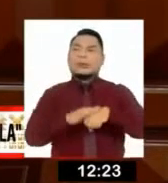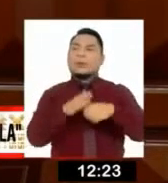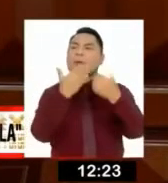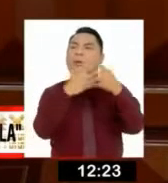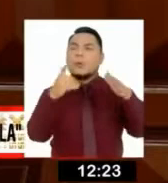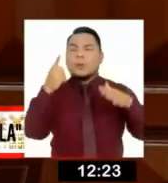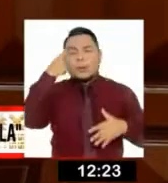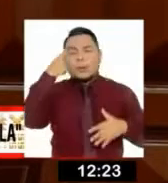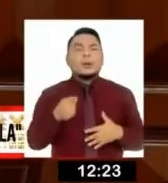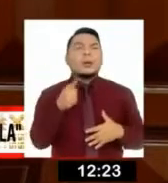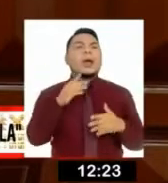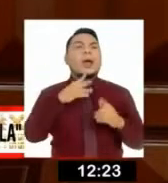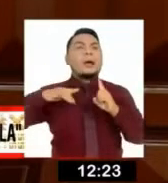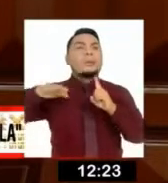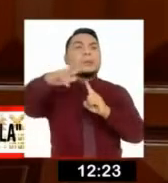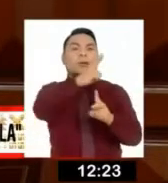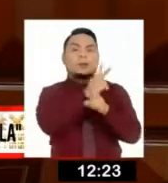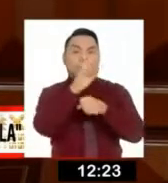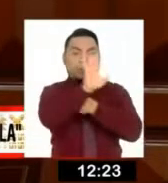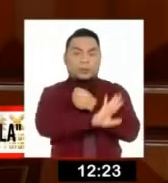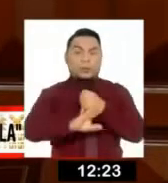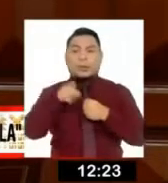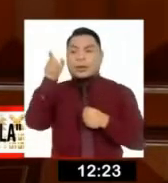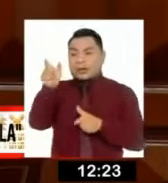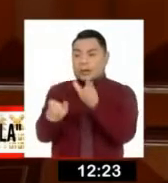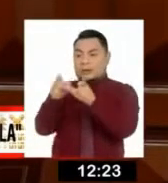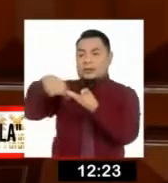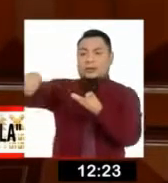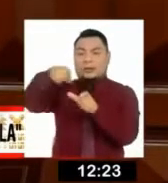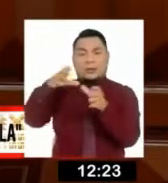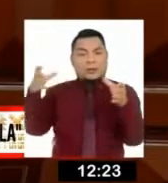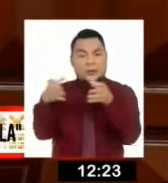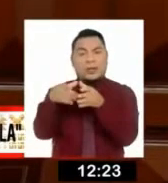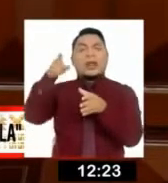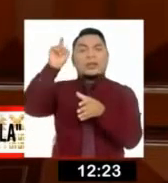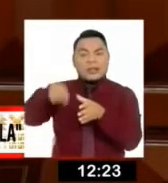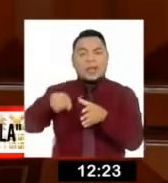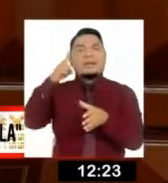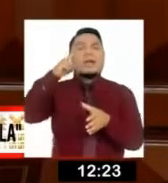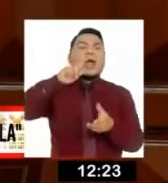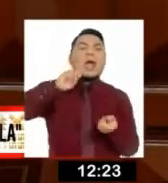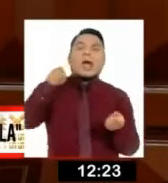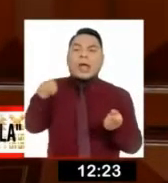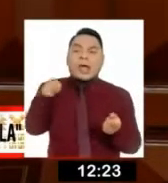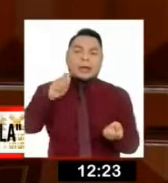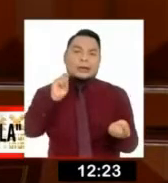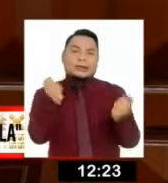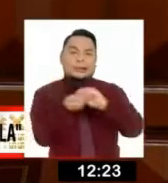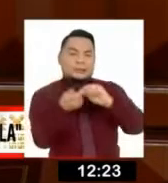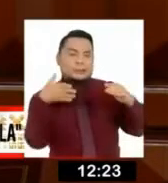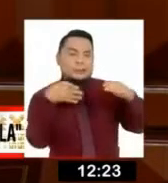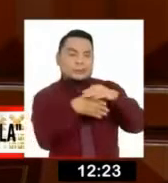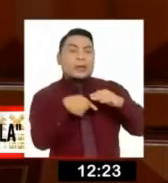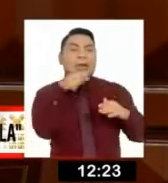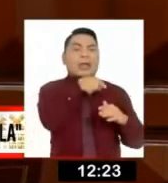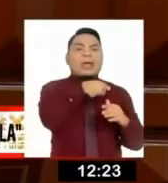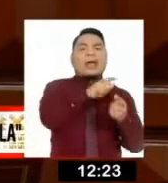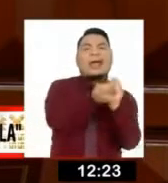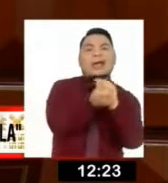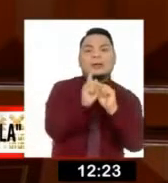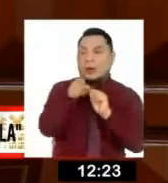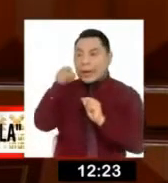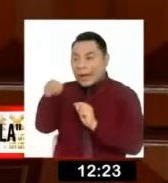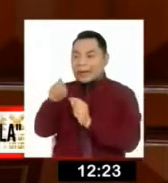cualquier pasivo ambiental. Los actores deben acondicionarse a cada escenario y no al revés. Los pueblos y